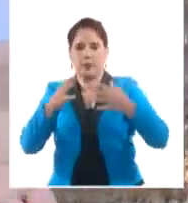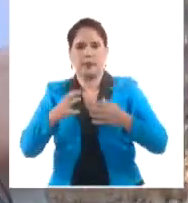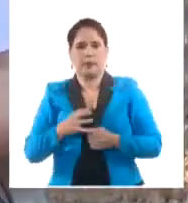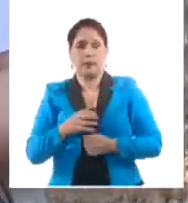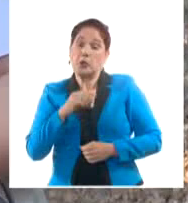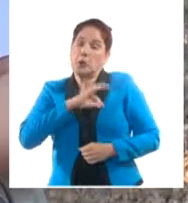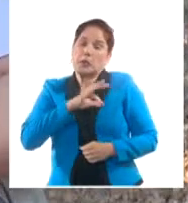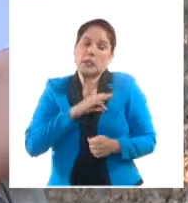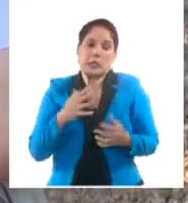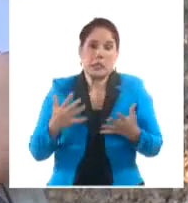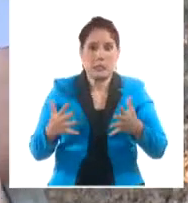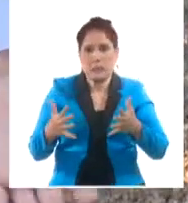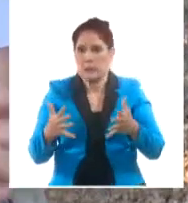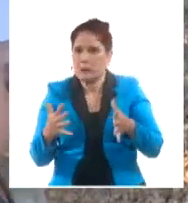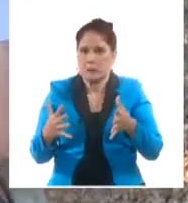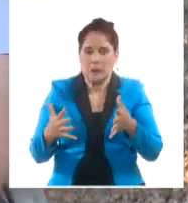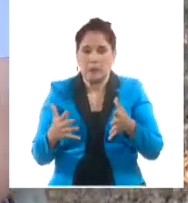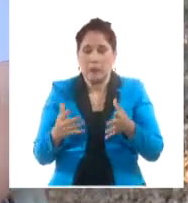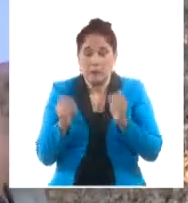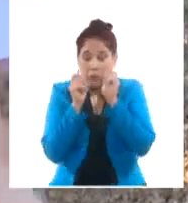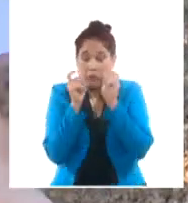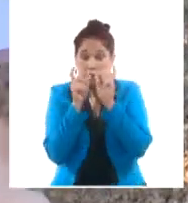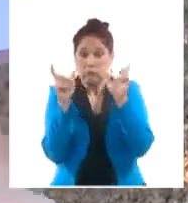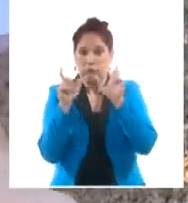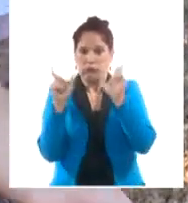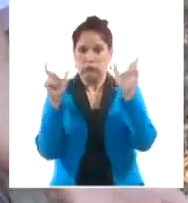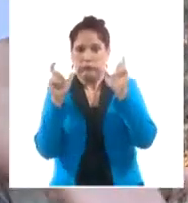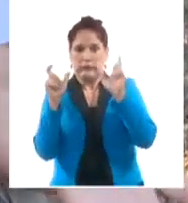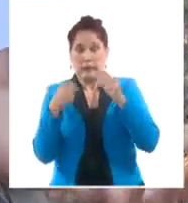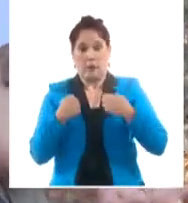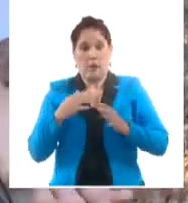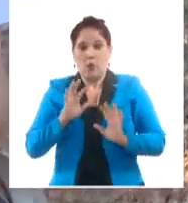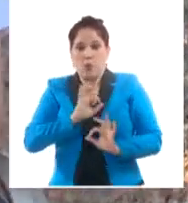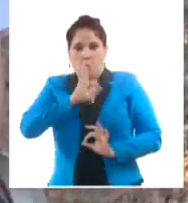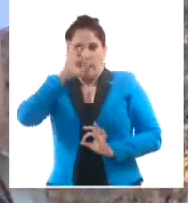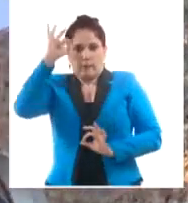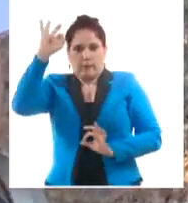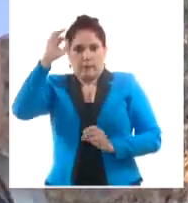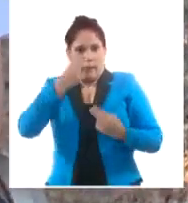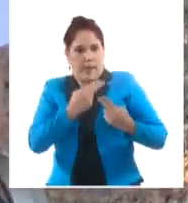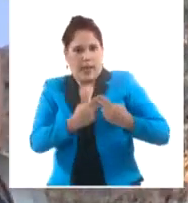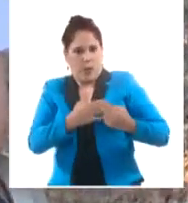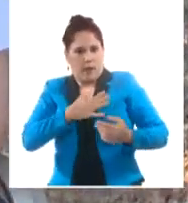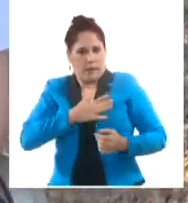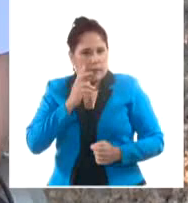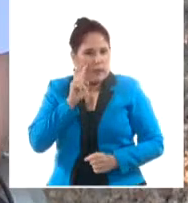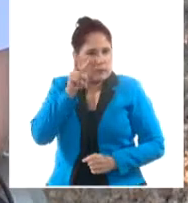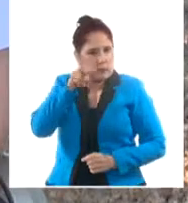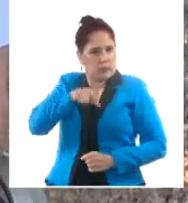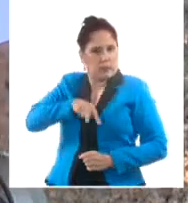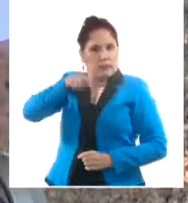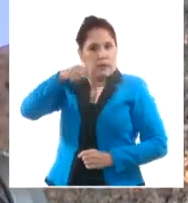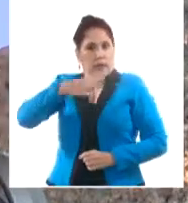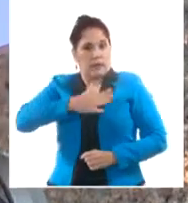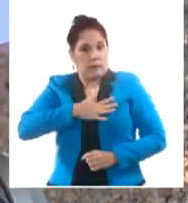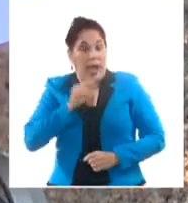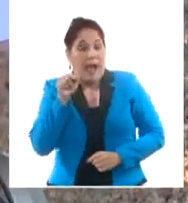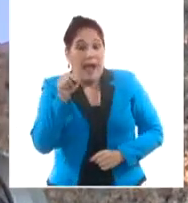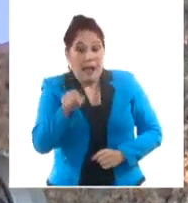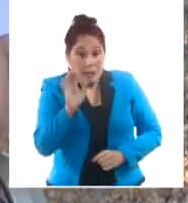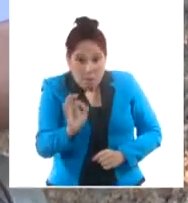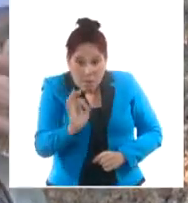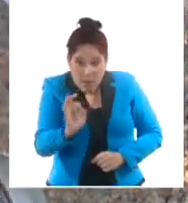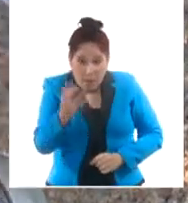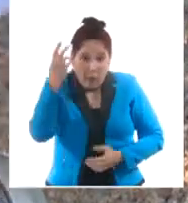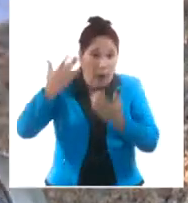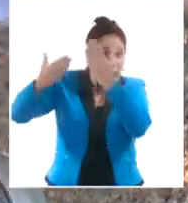sentí nervioso y me sentí sorprendido porque me sorprendí a ver que alguien que estuvo